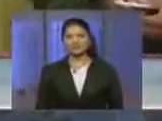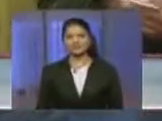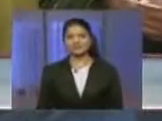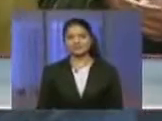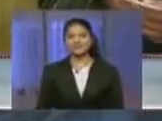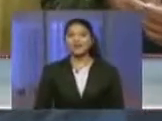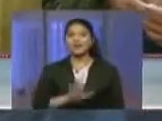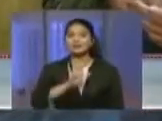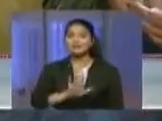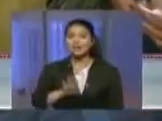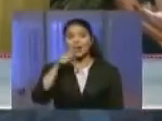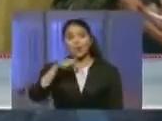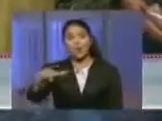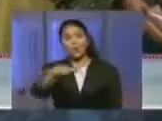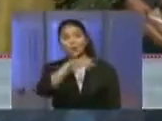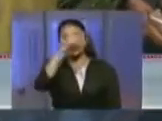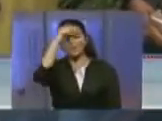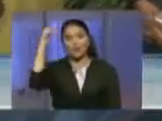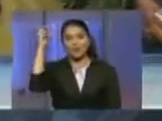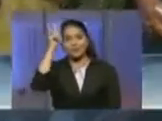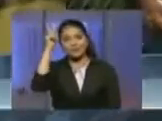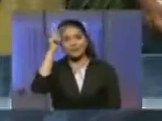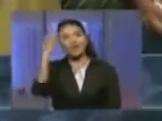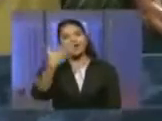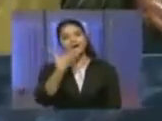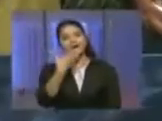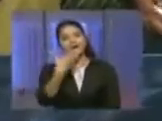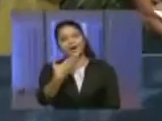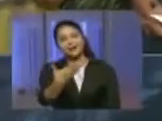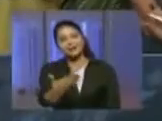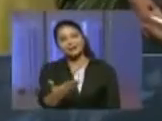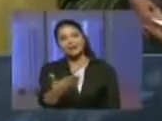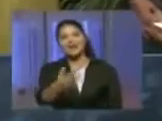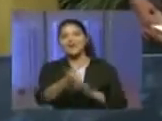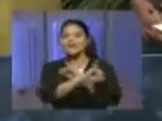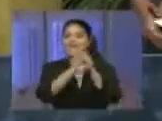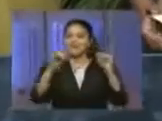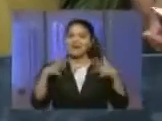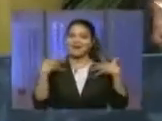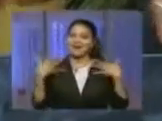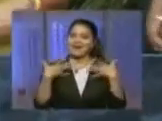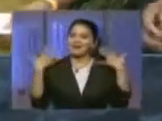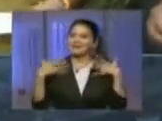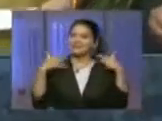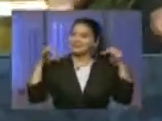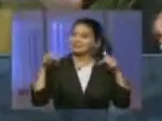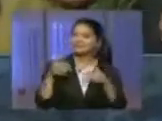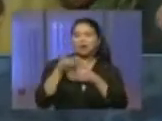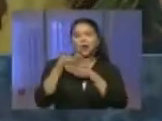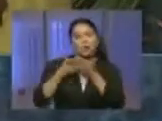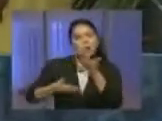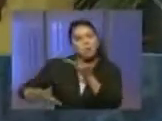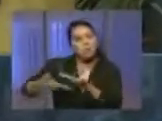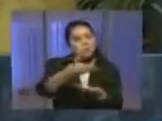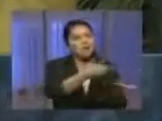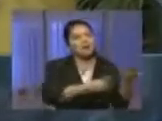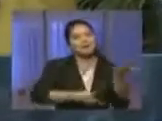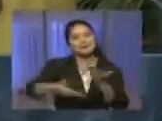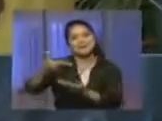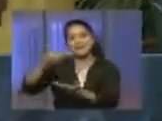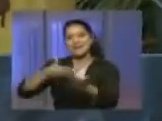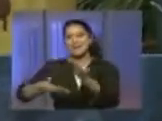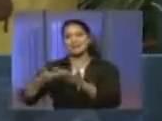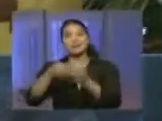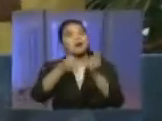yad pueblos y comunidades indígenas agradecen felices quedamos aquí compartiendo cada